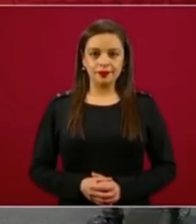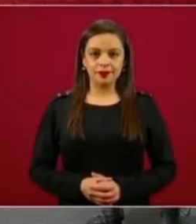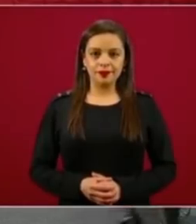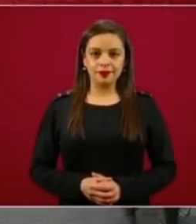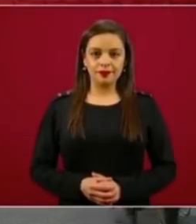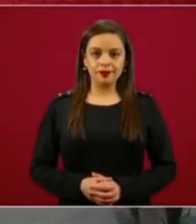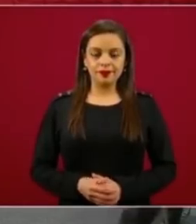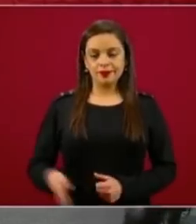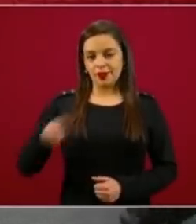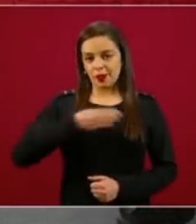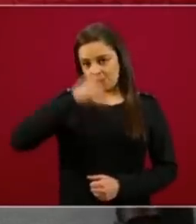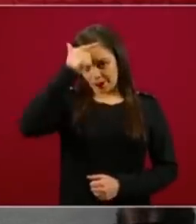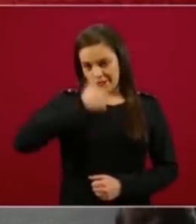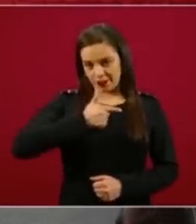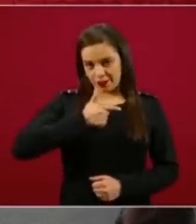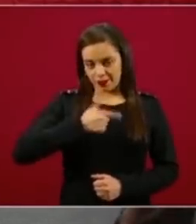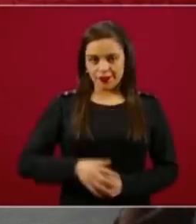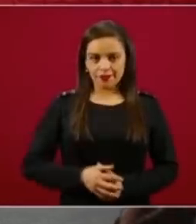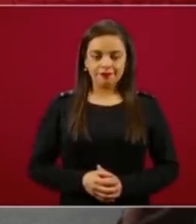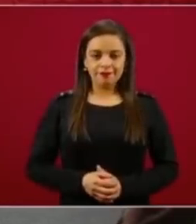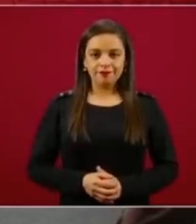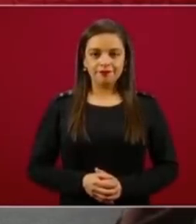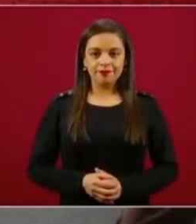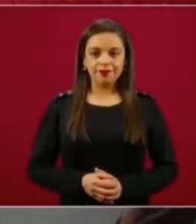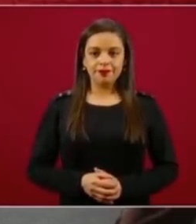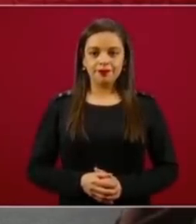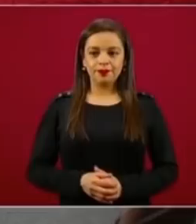Muy buenas noches. ¿Mandé?